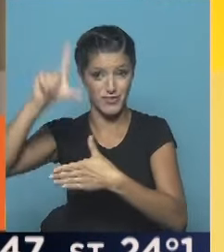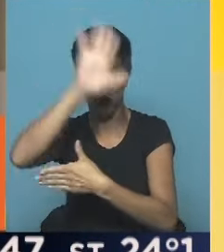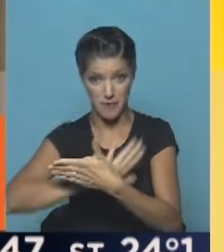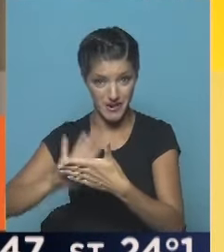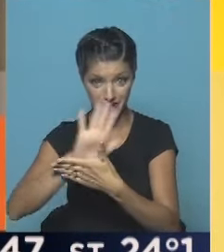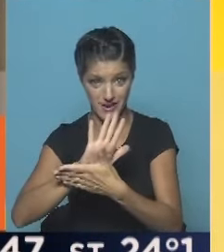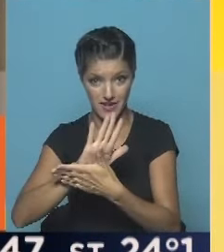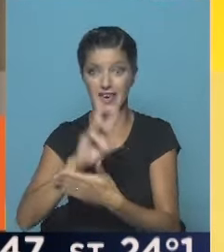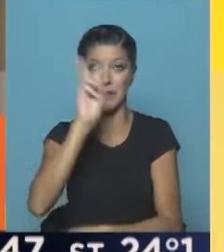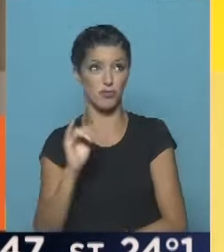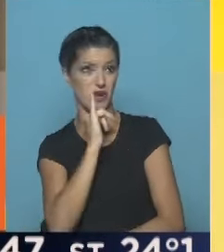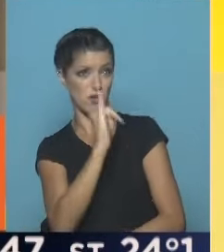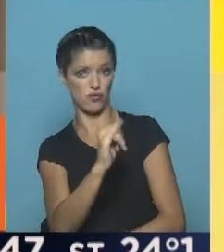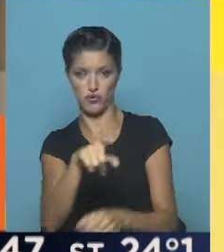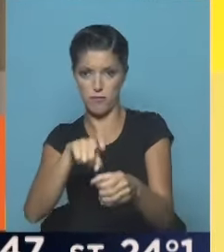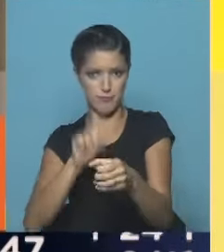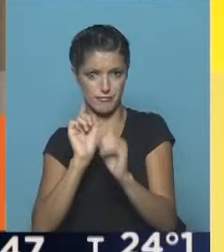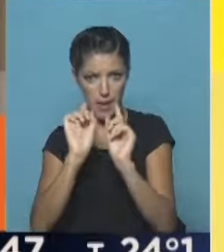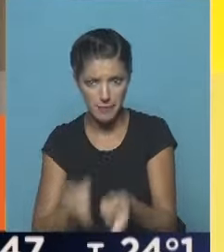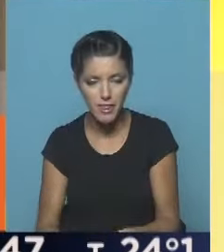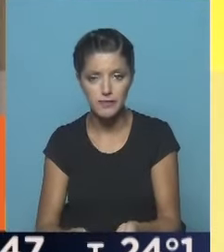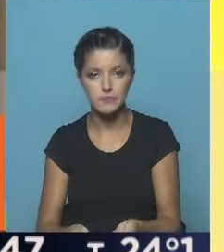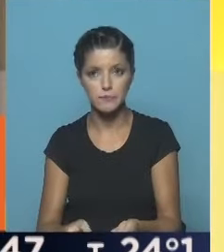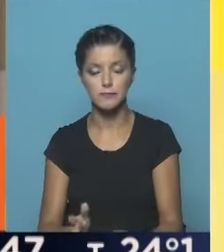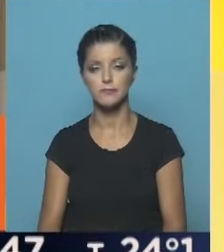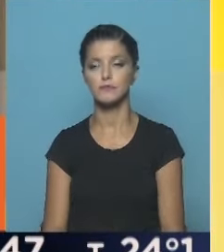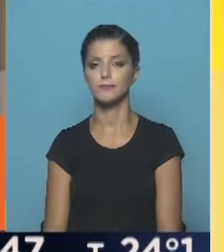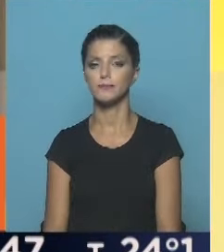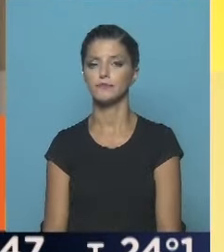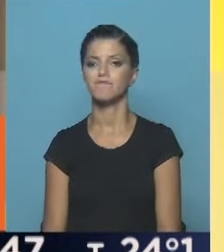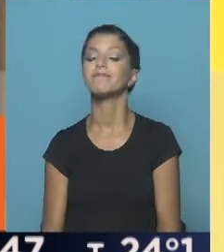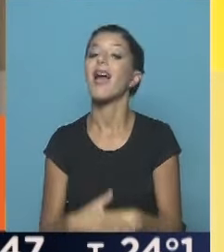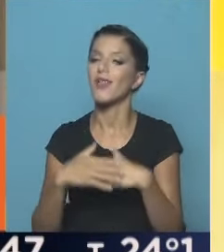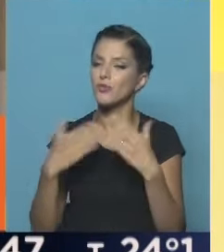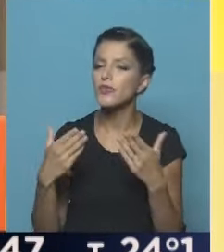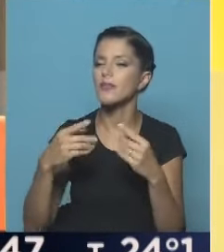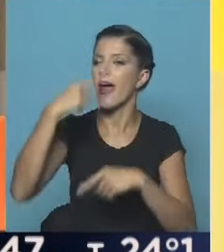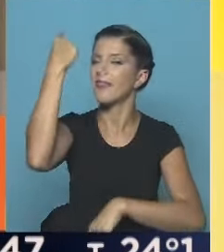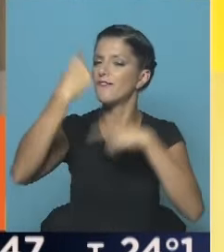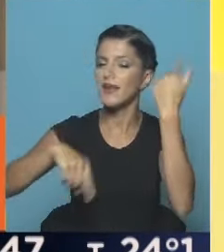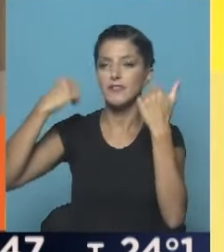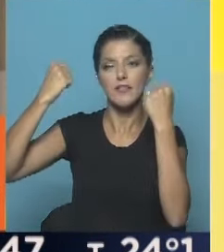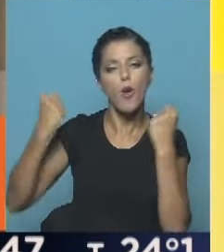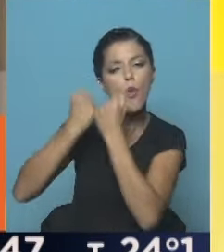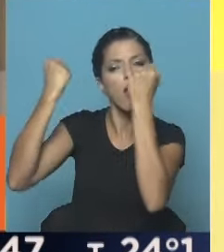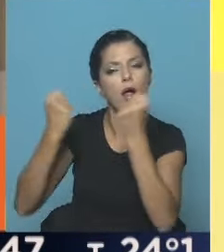el cual Venezuela denunció, del cual se salió. Entonces, hay toda una serie de acuerdos que